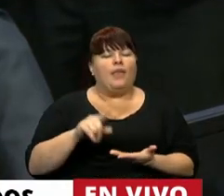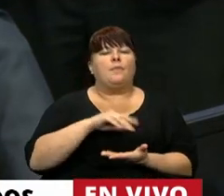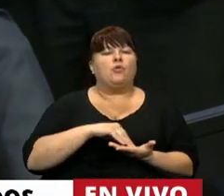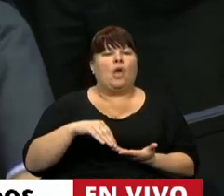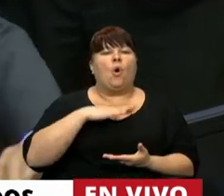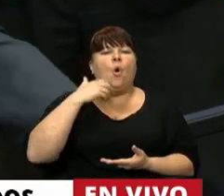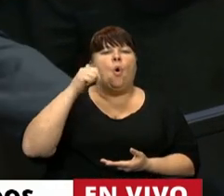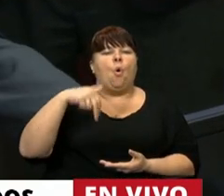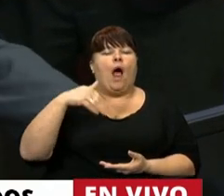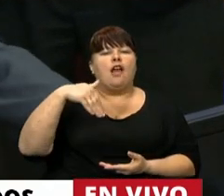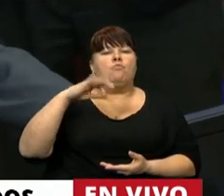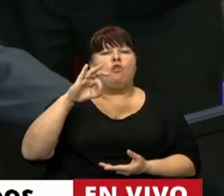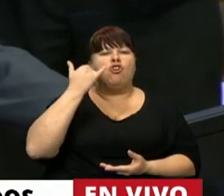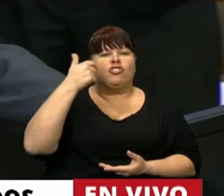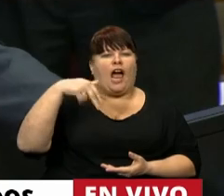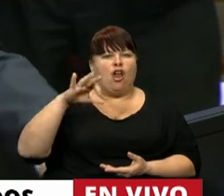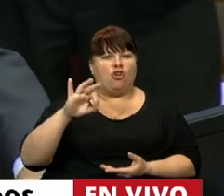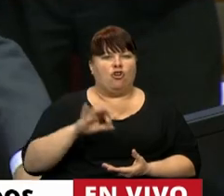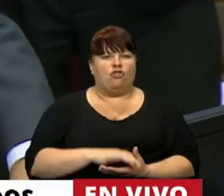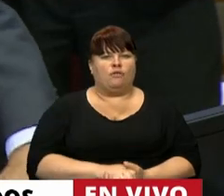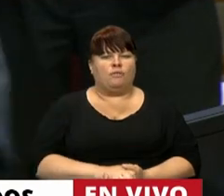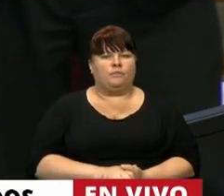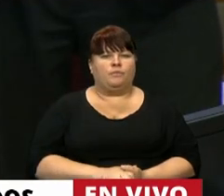Diputado Juan Facundo Moyano.